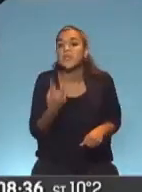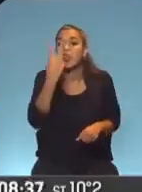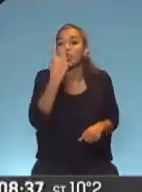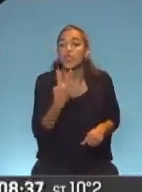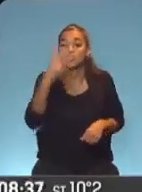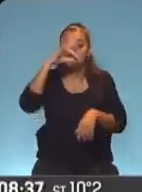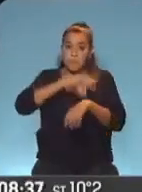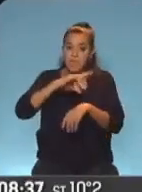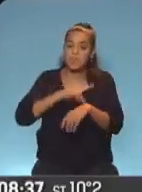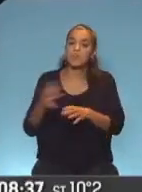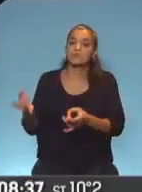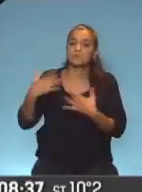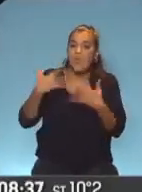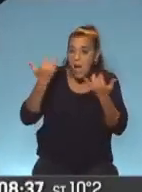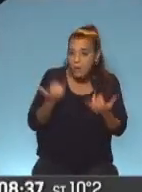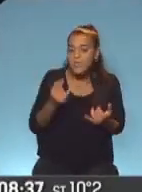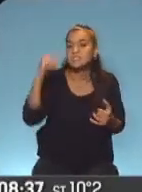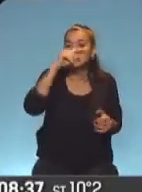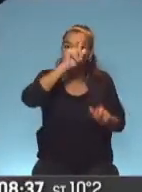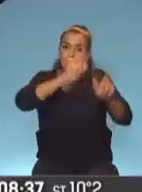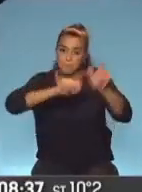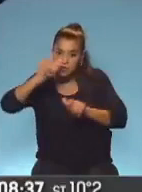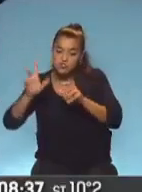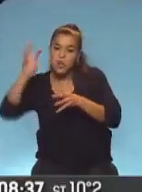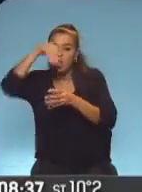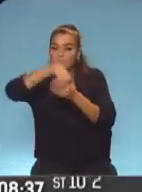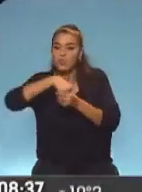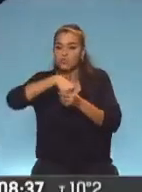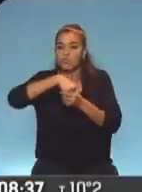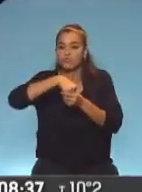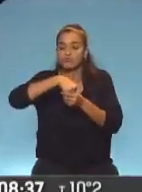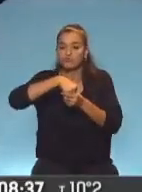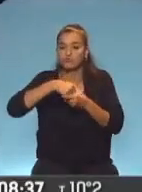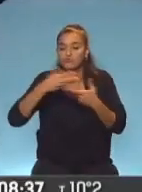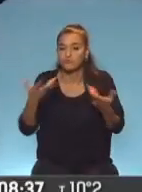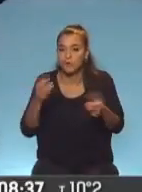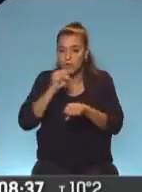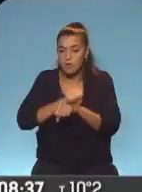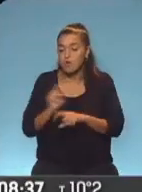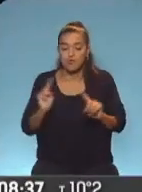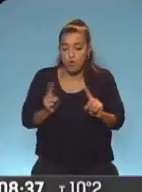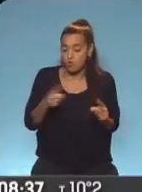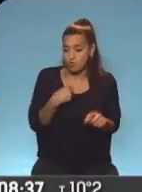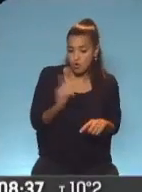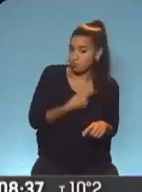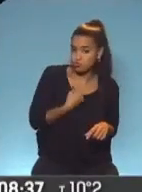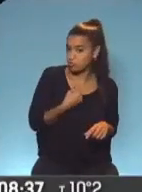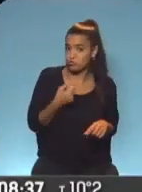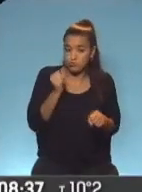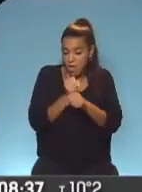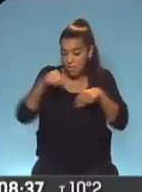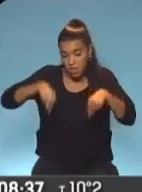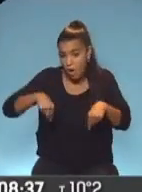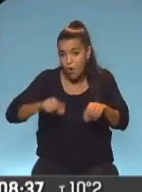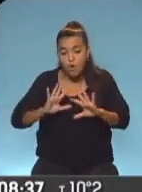2 médicos contagiados y de 7 casos en el interior del penal. No, nosotros no tenemos al día de la